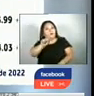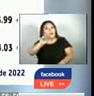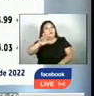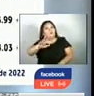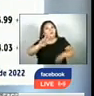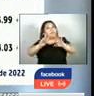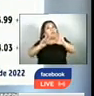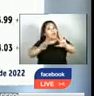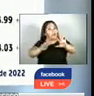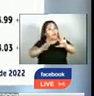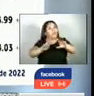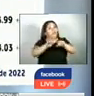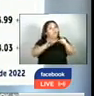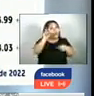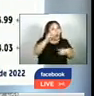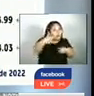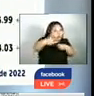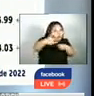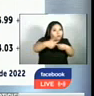$4.37 por galón